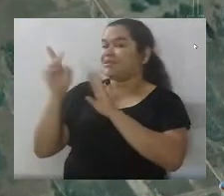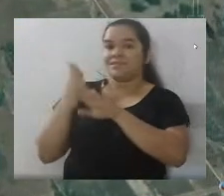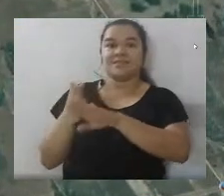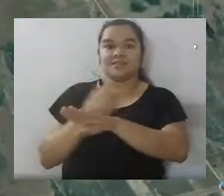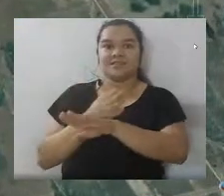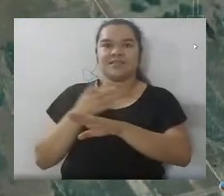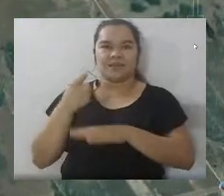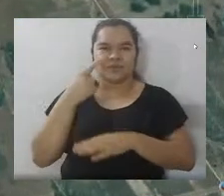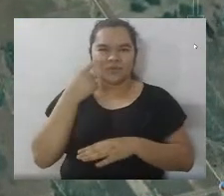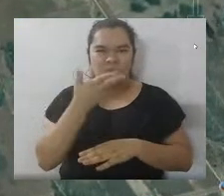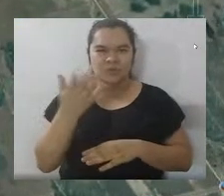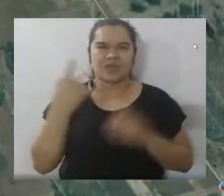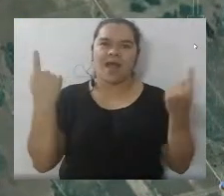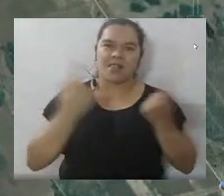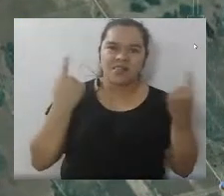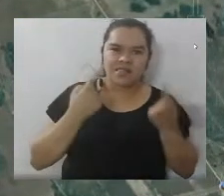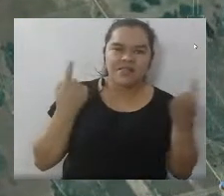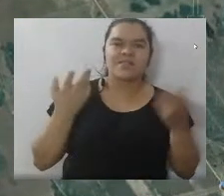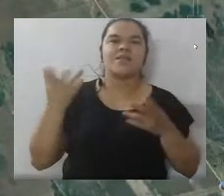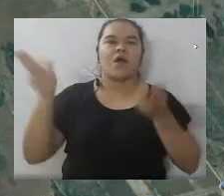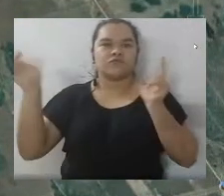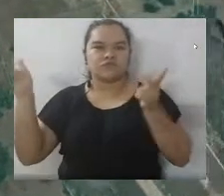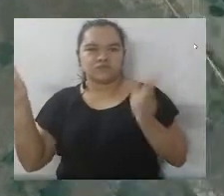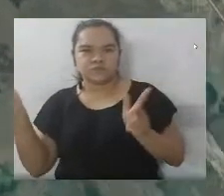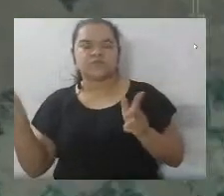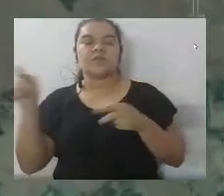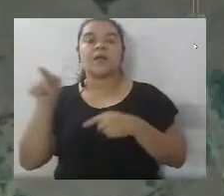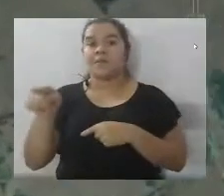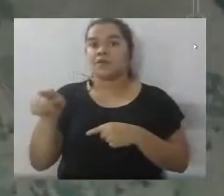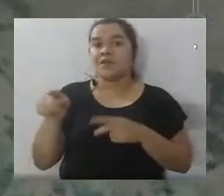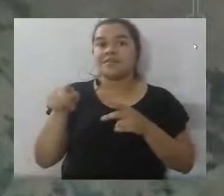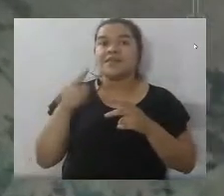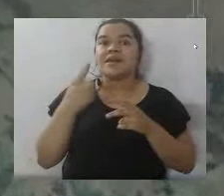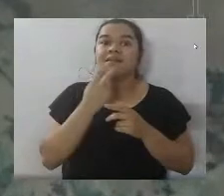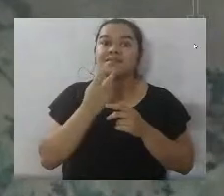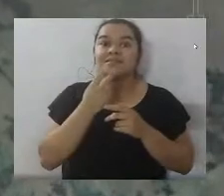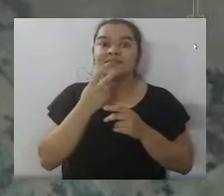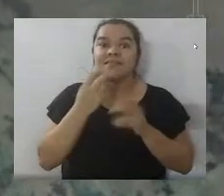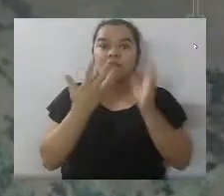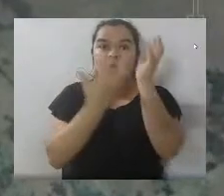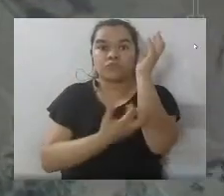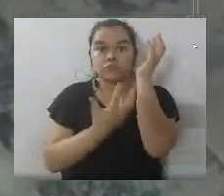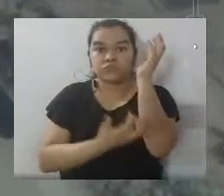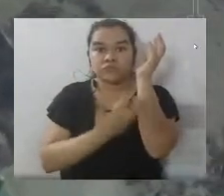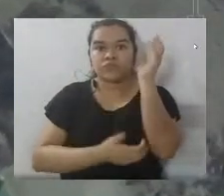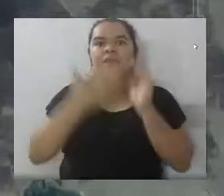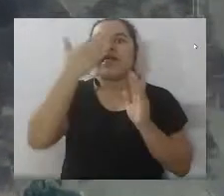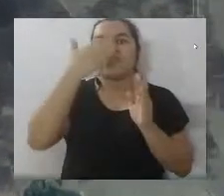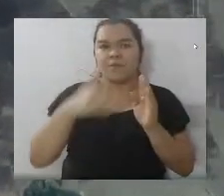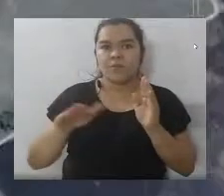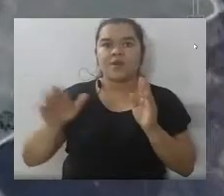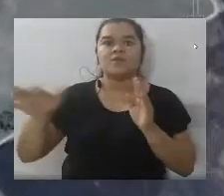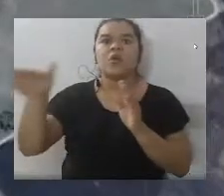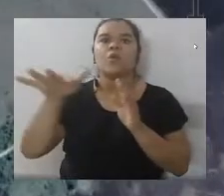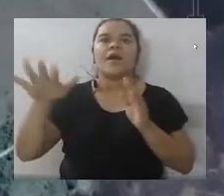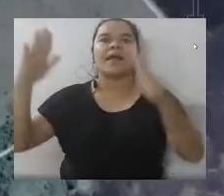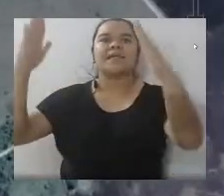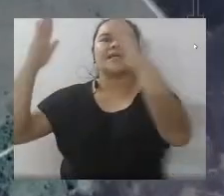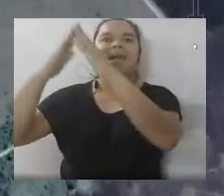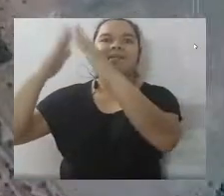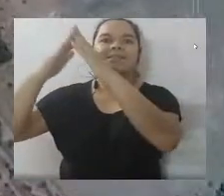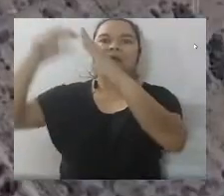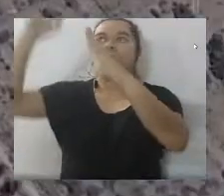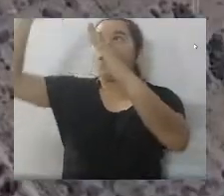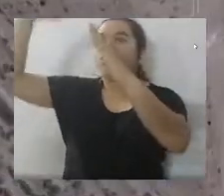generábamos energía eléctrica en algunos lugares del país, pero esa energía eléctrica tiene que llegar a las ciudades, y para llegar a las ciudades existen estas